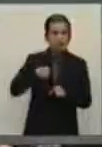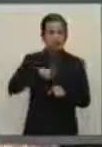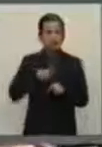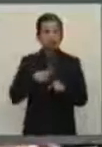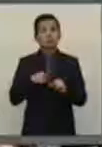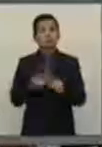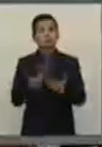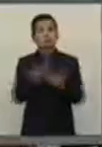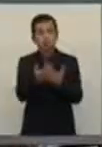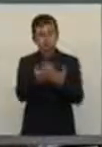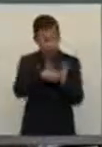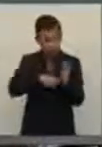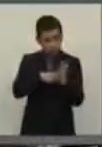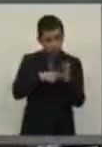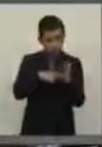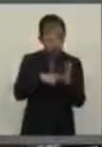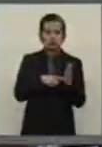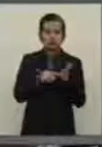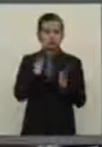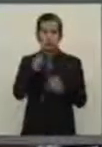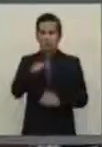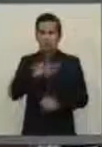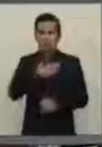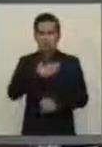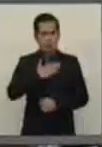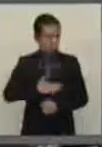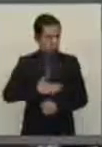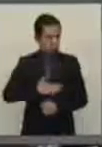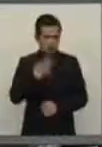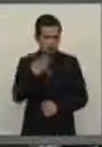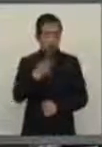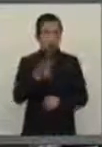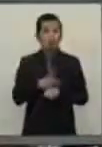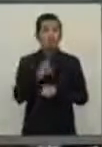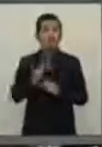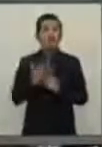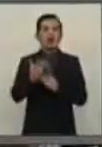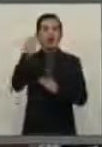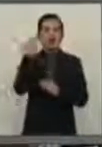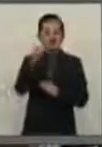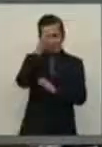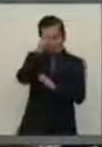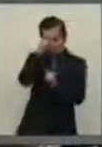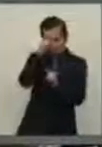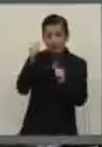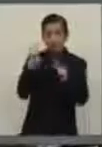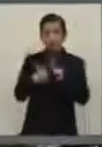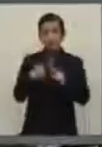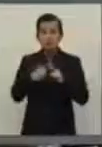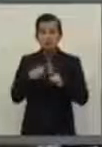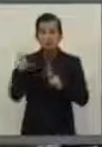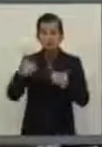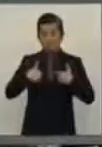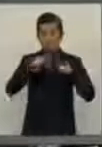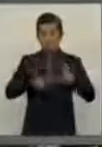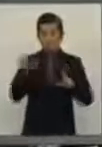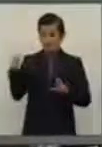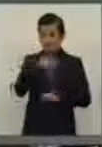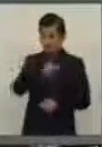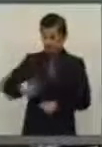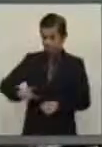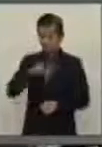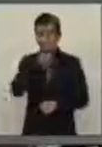propone es una demanda justa, dado que fue un acuerdo entre el representante del Ejecutivo Federal y